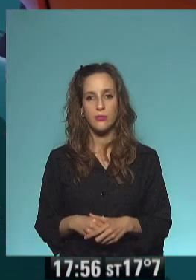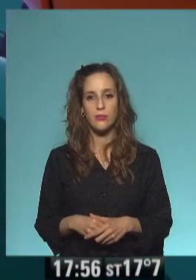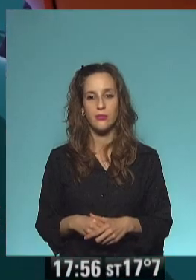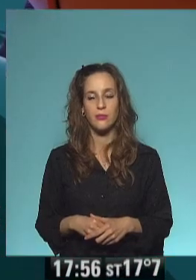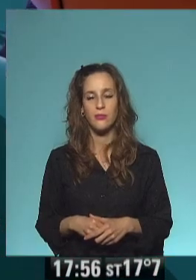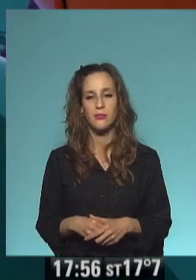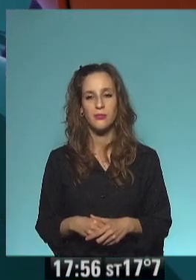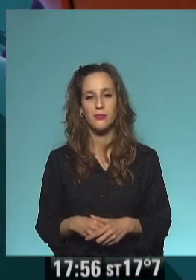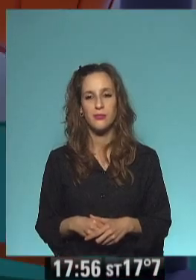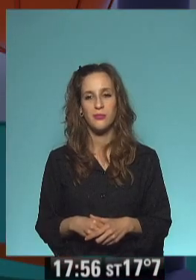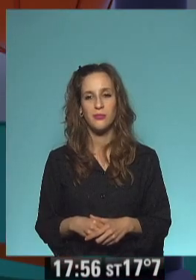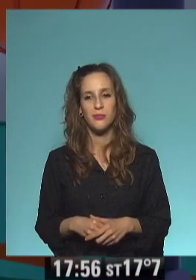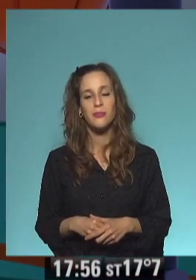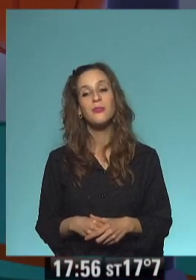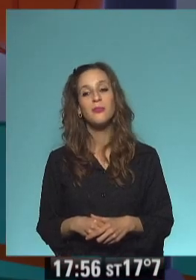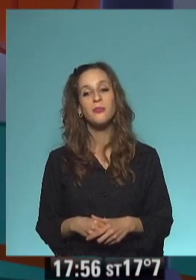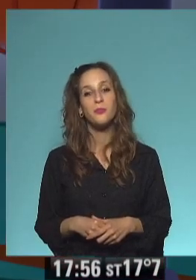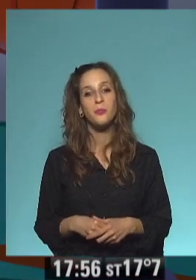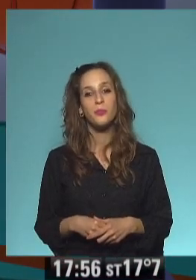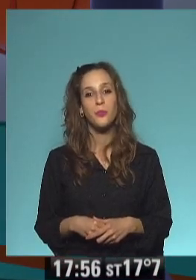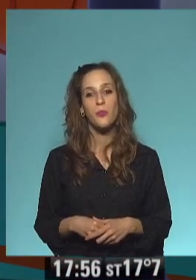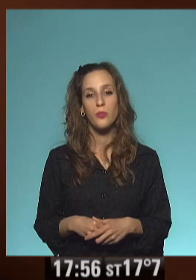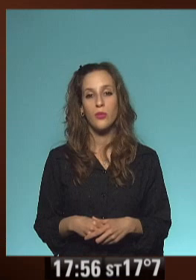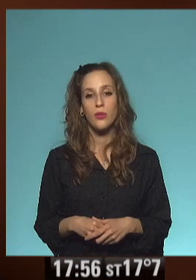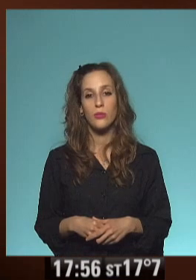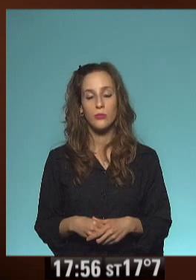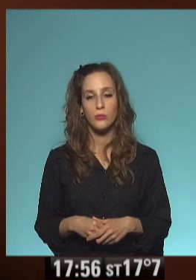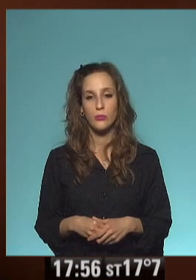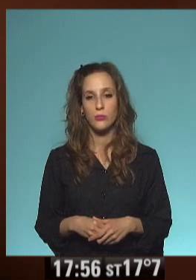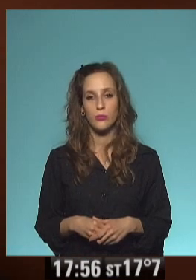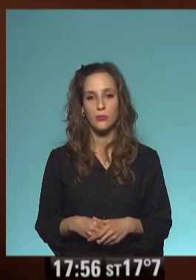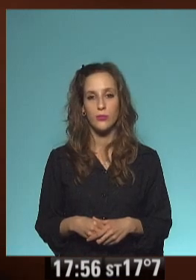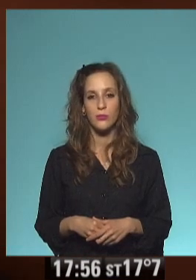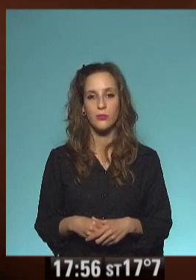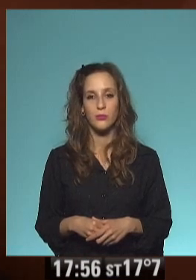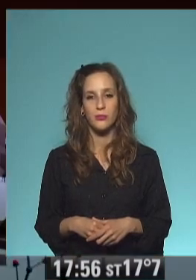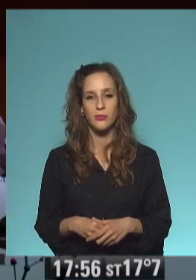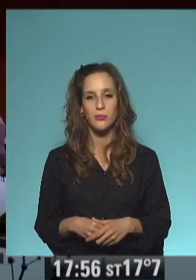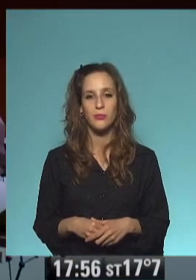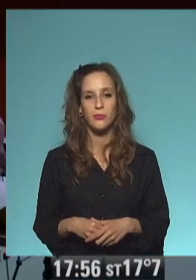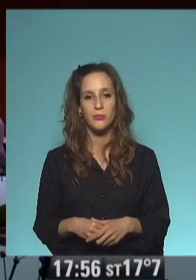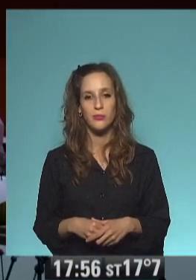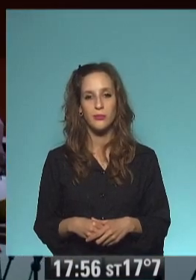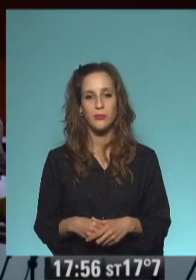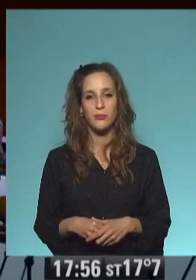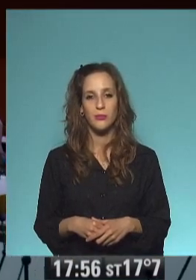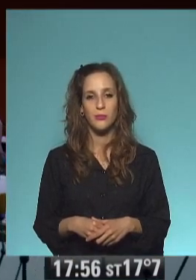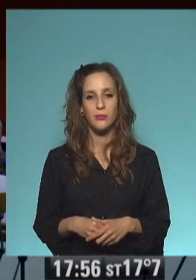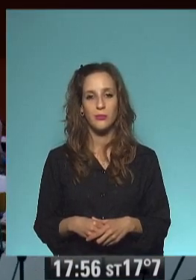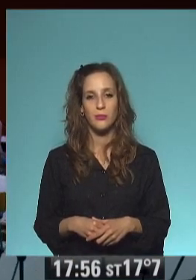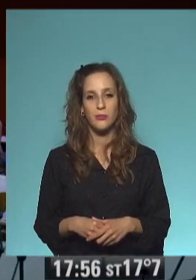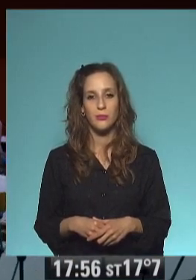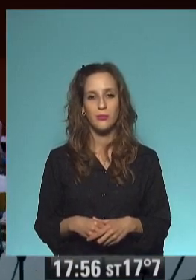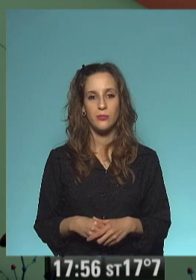Por aquí. Cuidado cuando caminan. Vamos. Eso. Con cuidado. Ahí está. Por